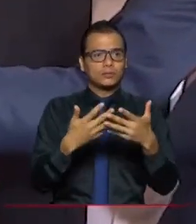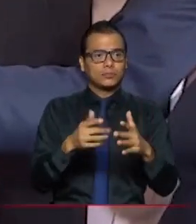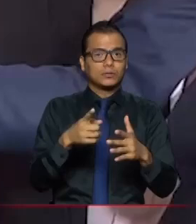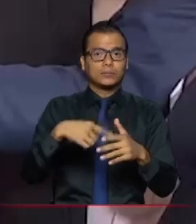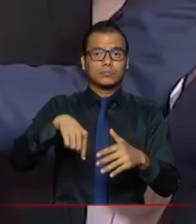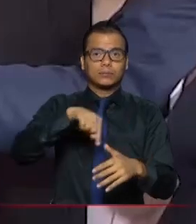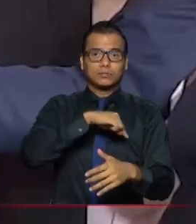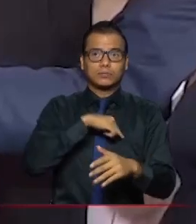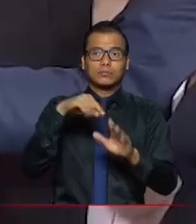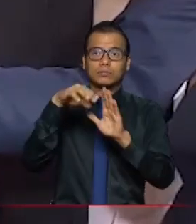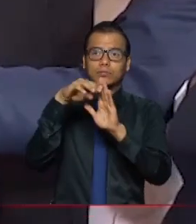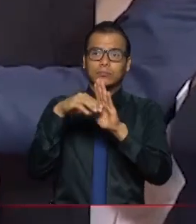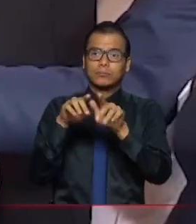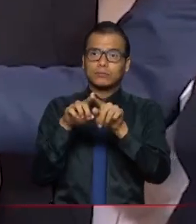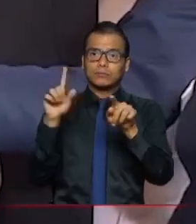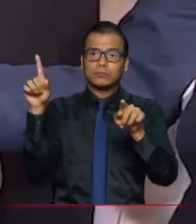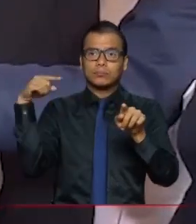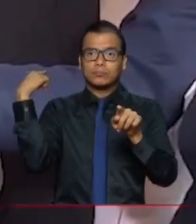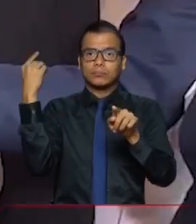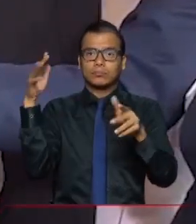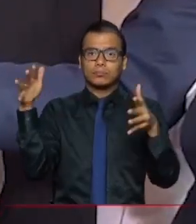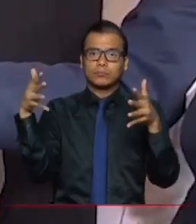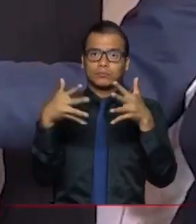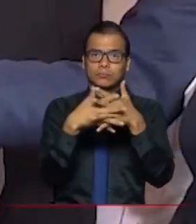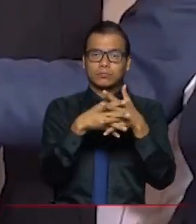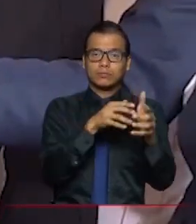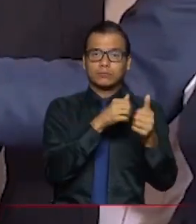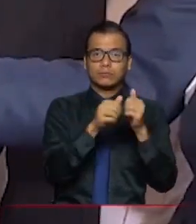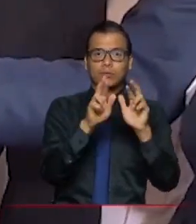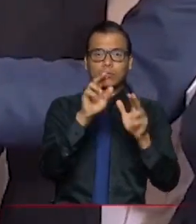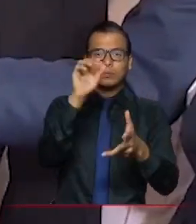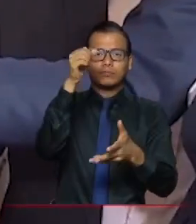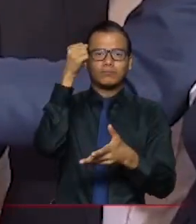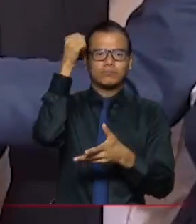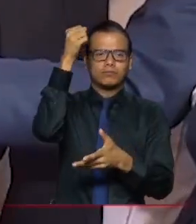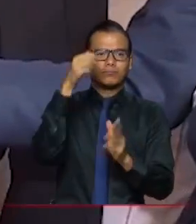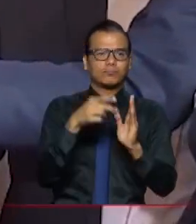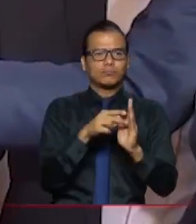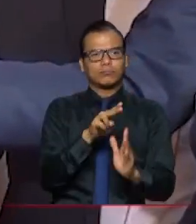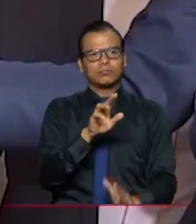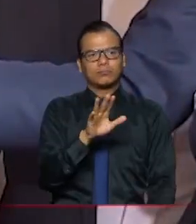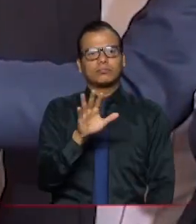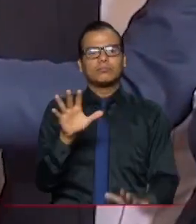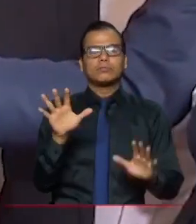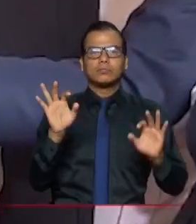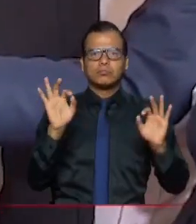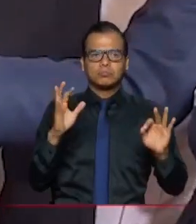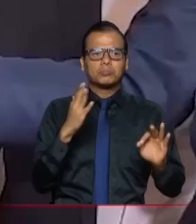bien esas políticas sociales, ojalá podamos subir esos recursos y que en 2025 todos tengamos la